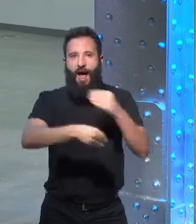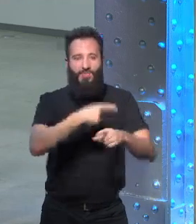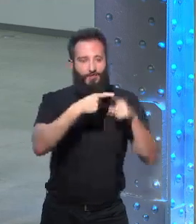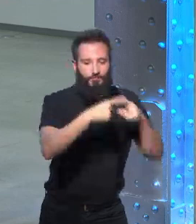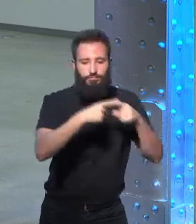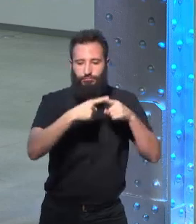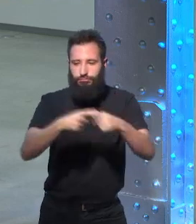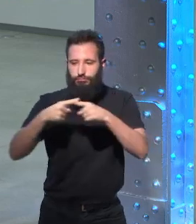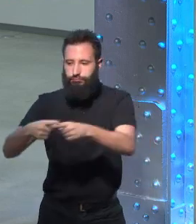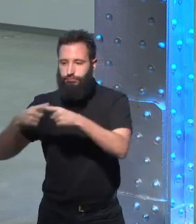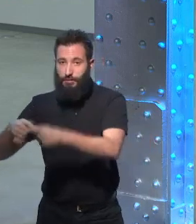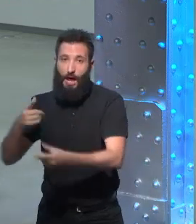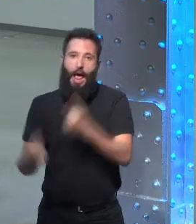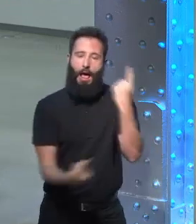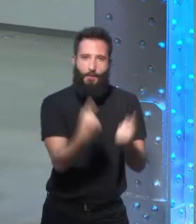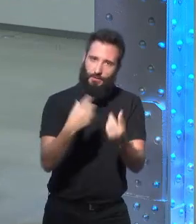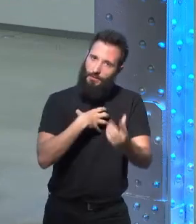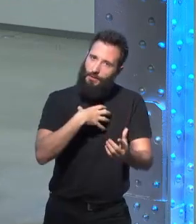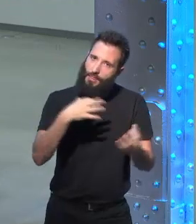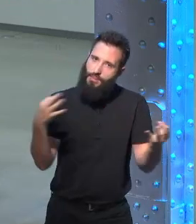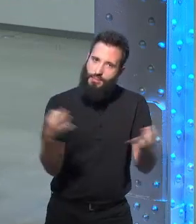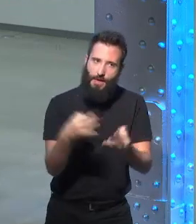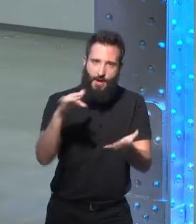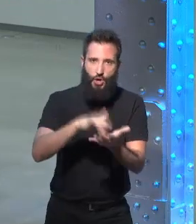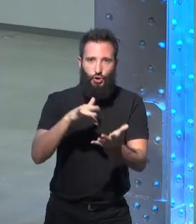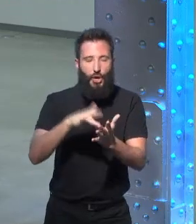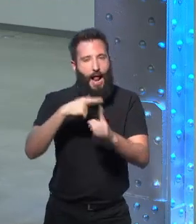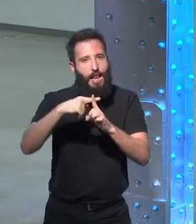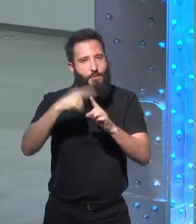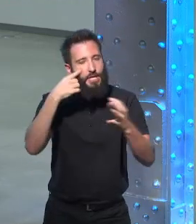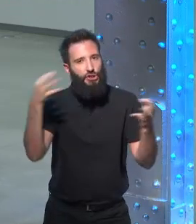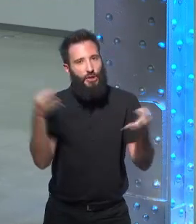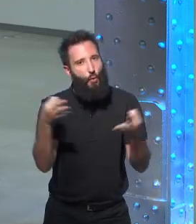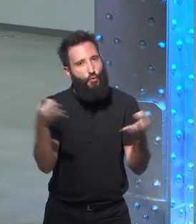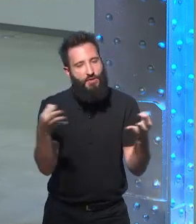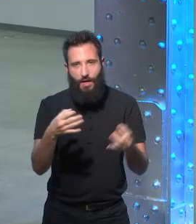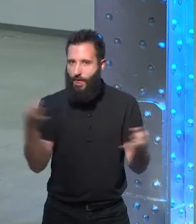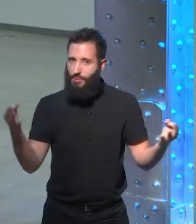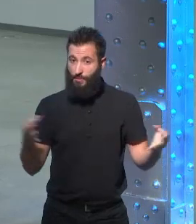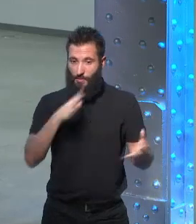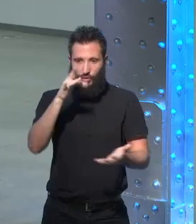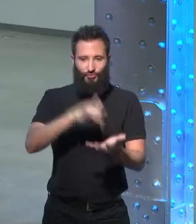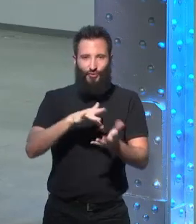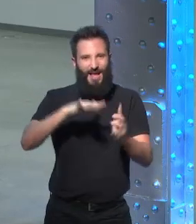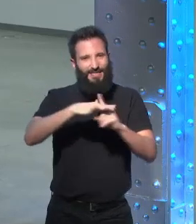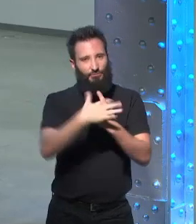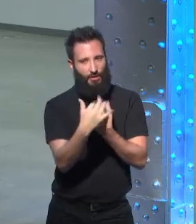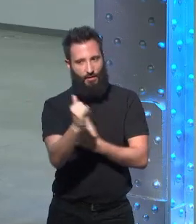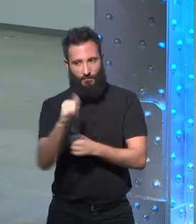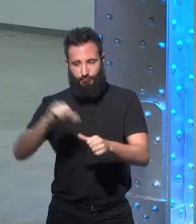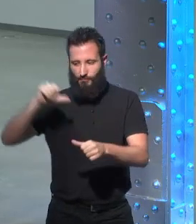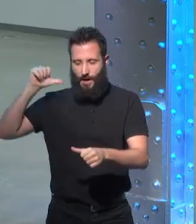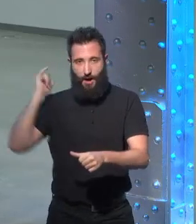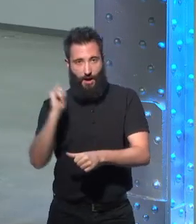veces que hay que tener un pequeño nivel de seguridad, porque ha existido casos, voy a poner un caso a lo mejor un